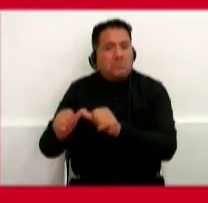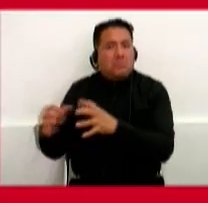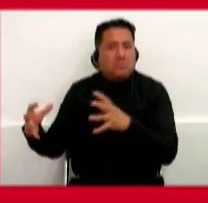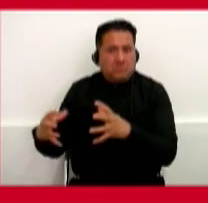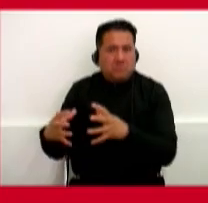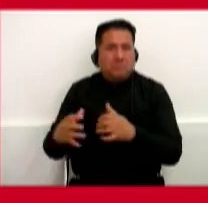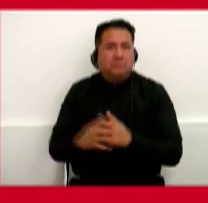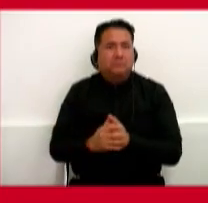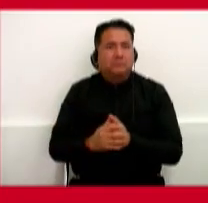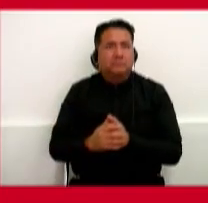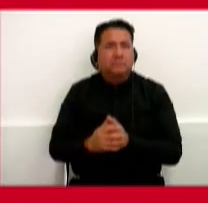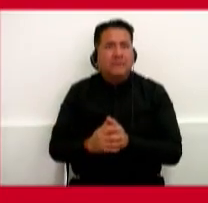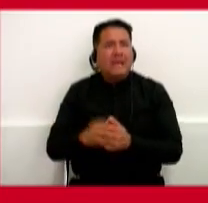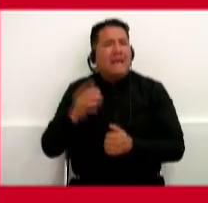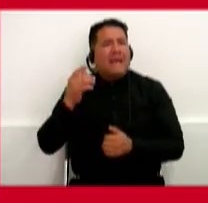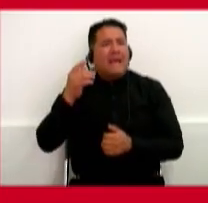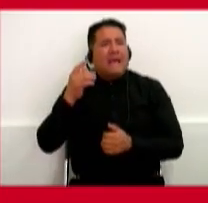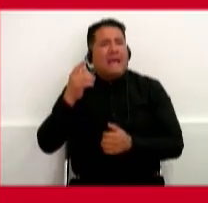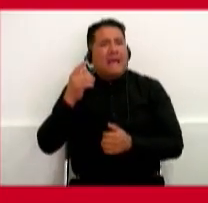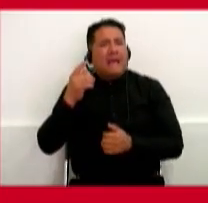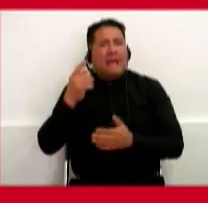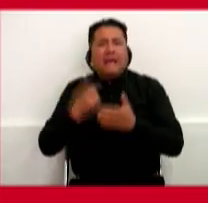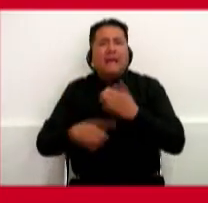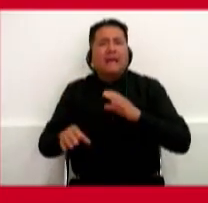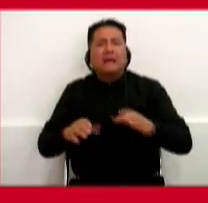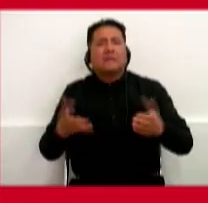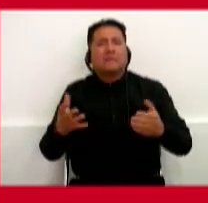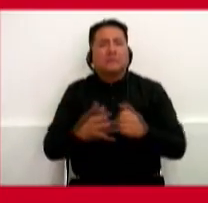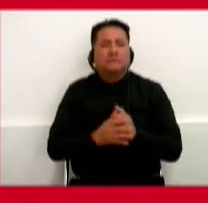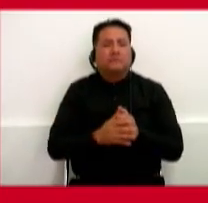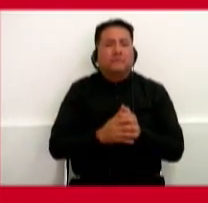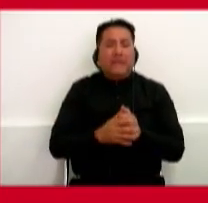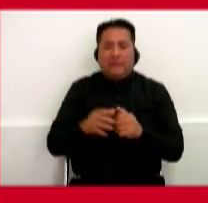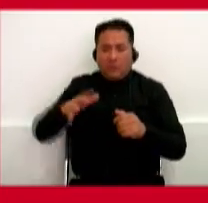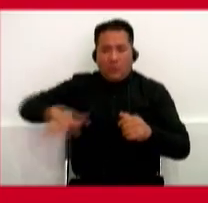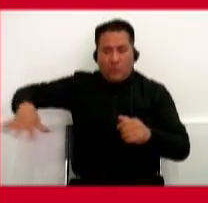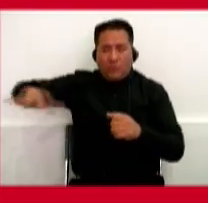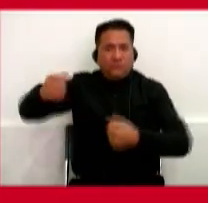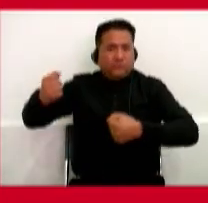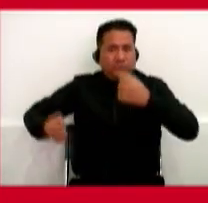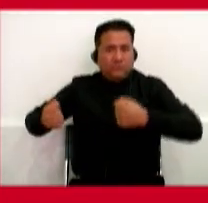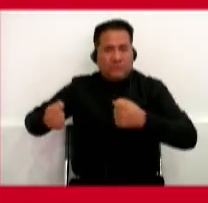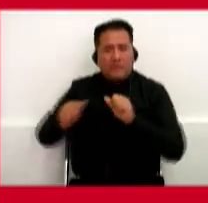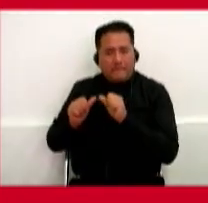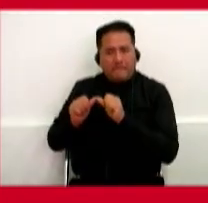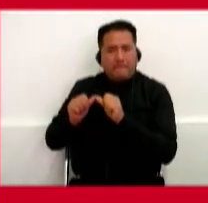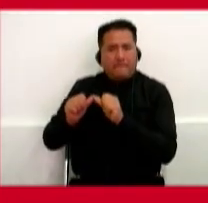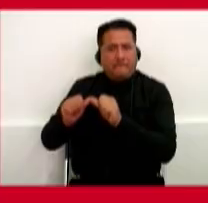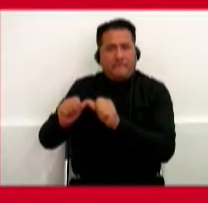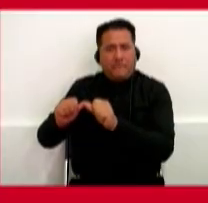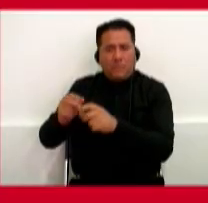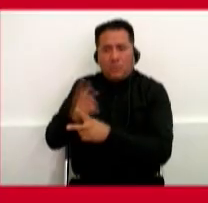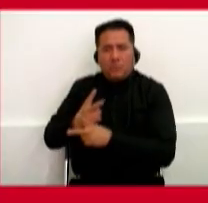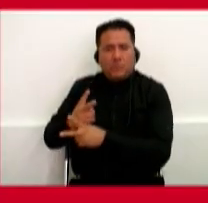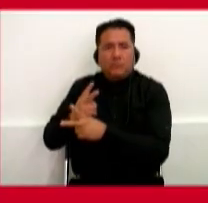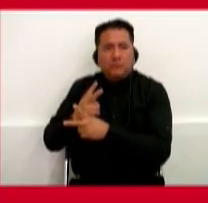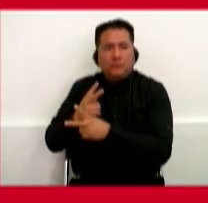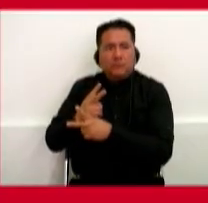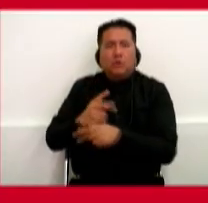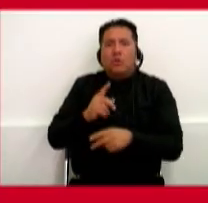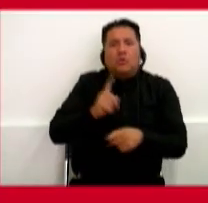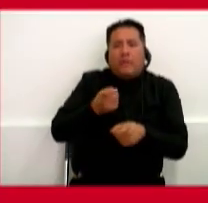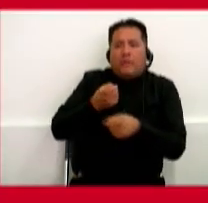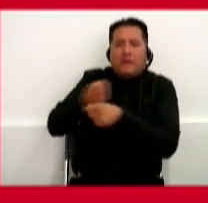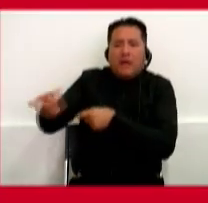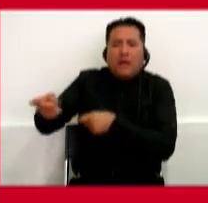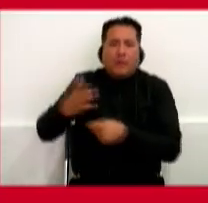lo que hacemos es que nuestras vías estén totalmente mantenidas, de tal manera que no generemos daños a nuestros